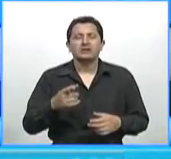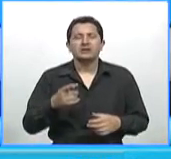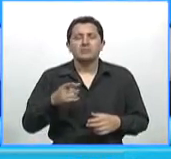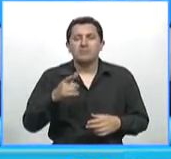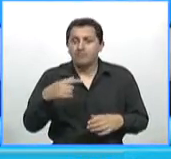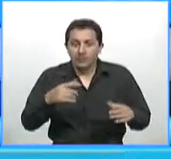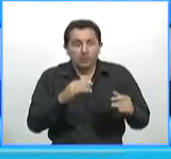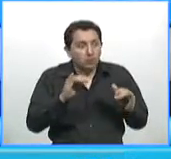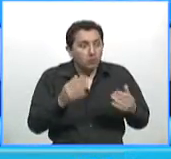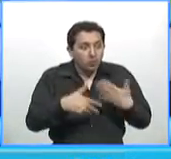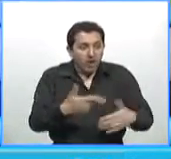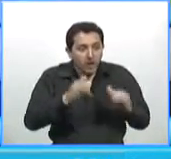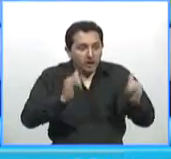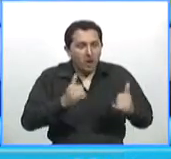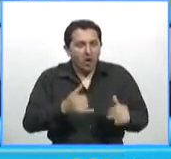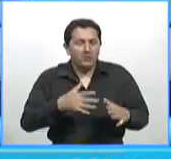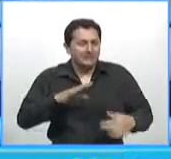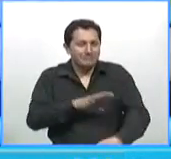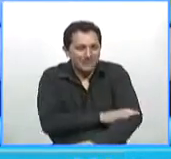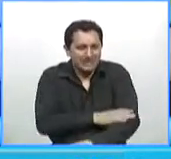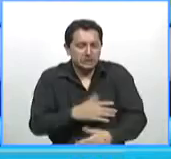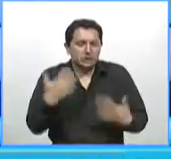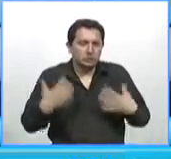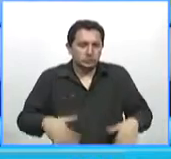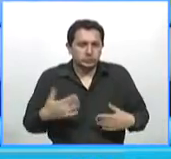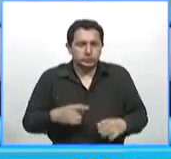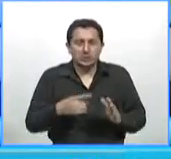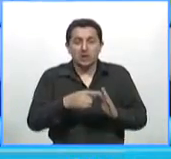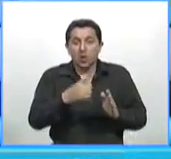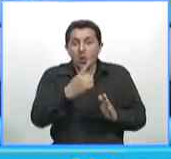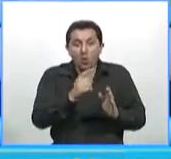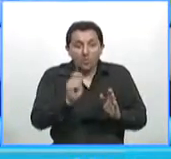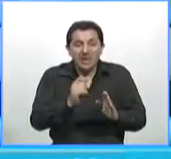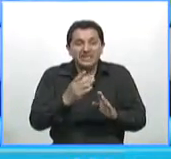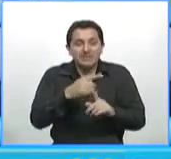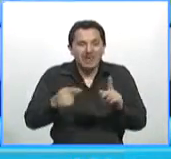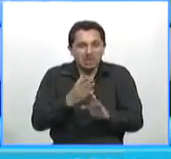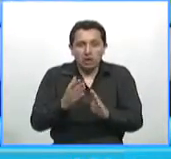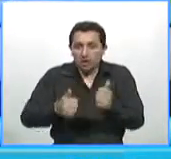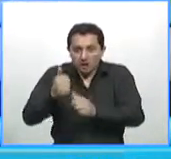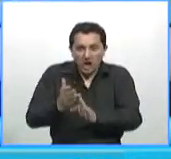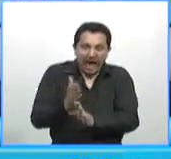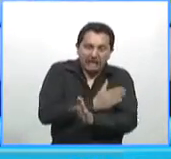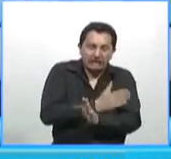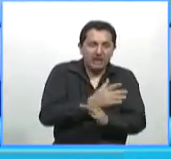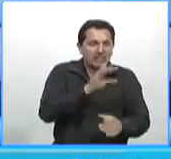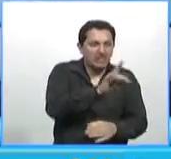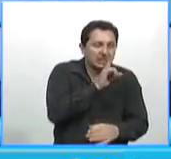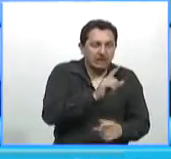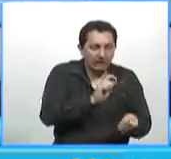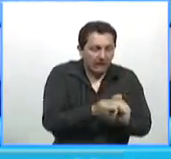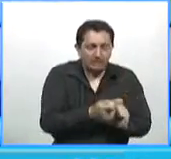presión. Y bueno, con todo lo que pasó, un mes y medio antes cambian el técnico otra vez y bueno, ahí